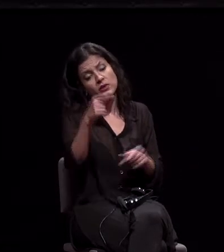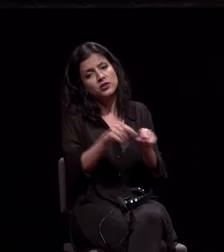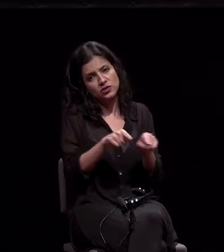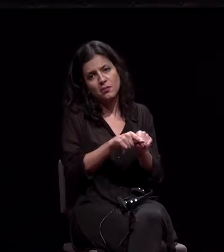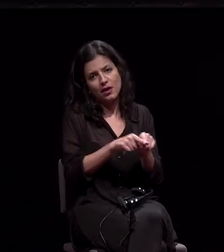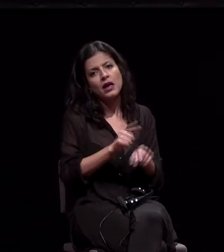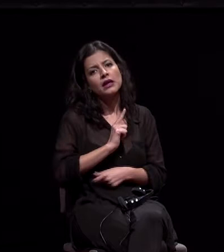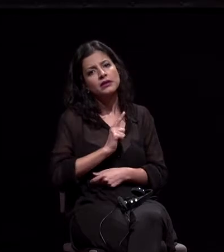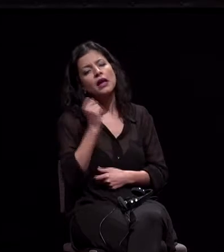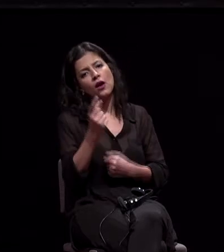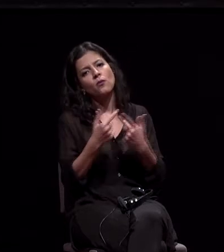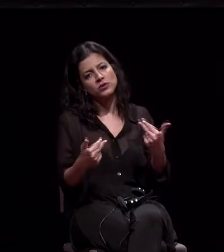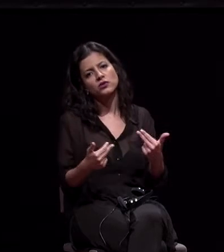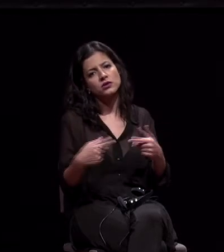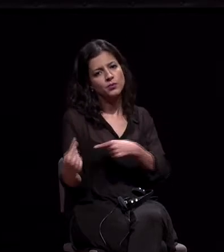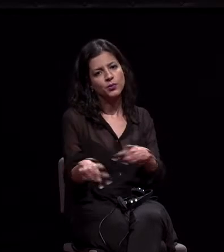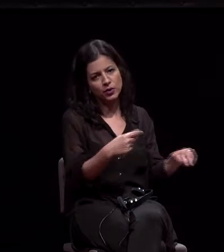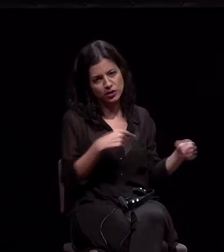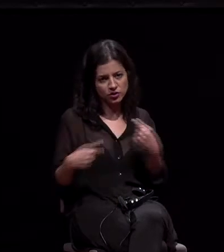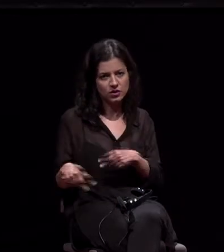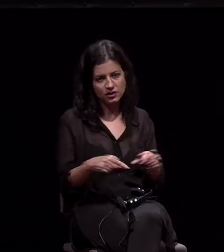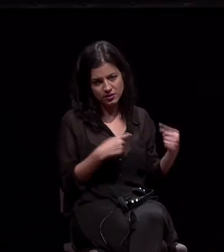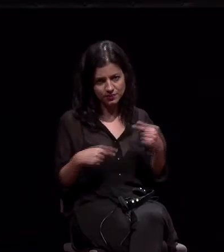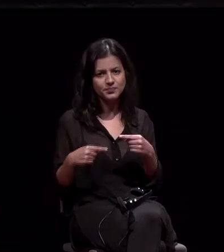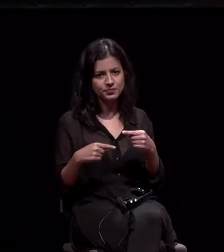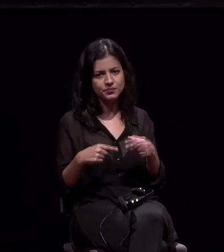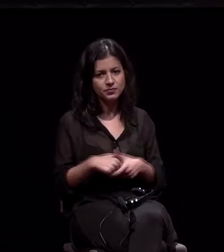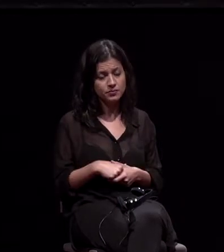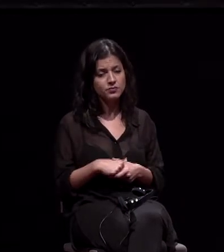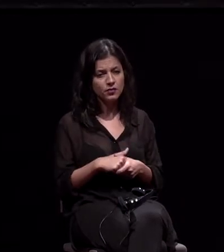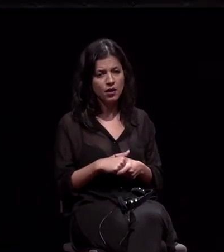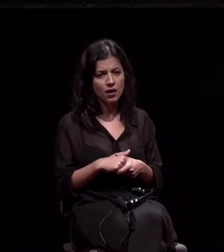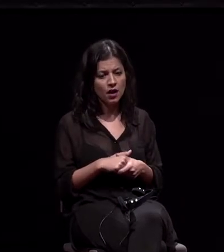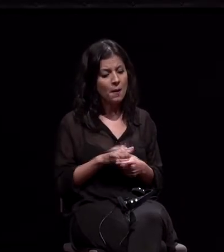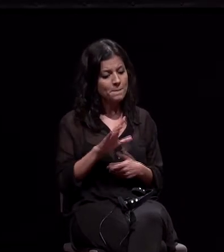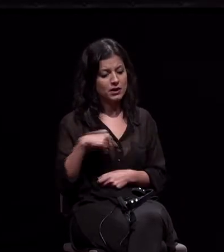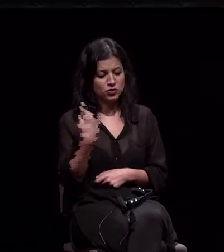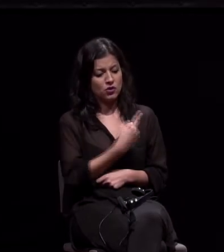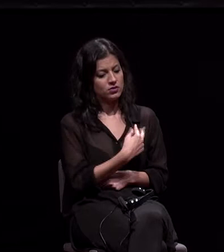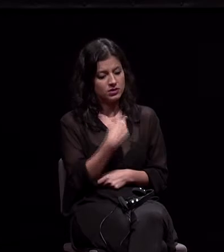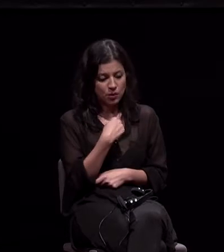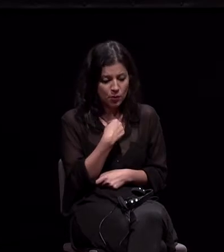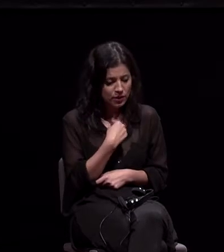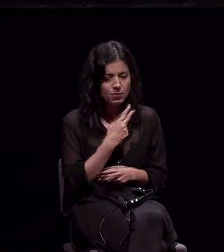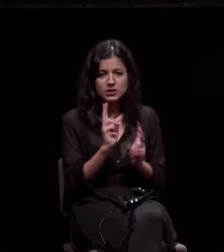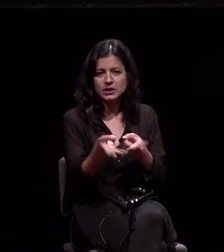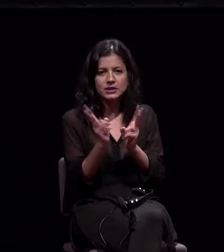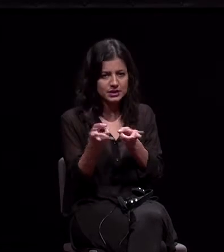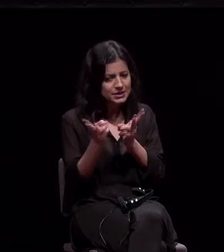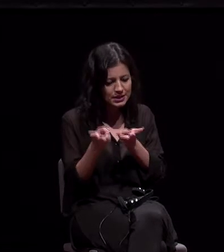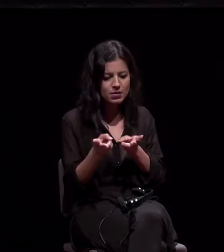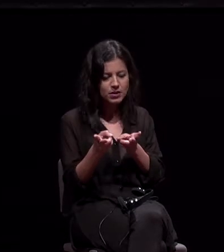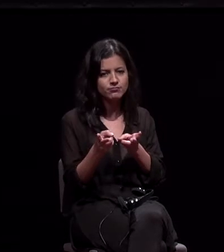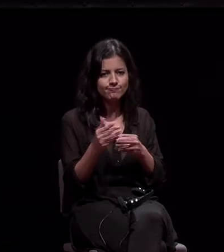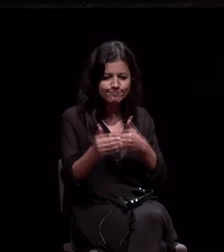urgencias políticas, pero los compromisos políticos son de padres a hijos y de hijos para allá, es decir, o sea, no podemos estar siempre haciendo tabula rasa,